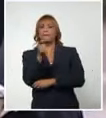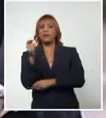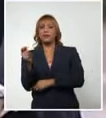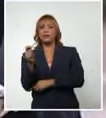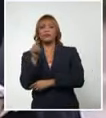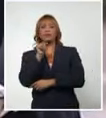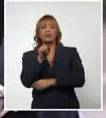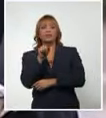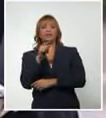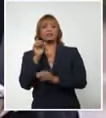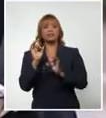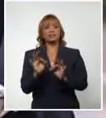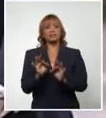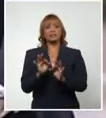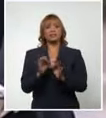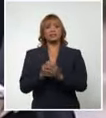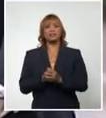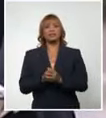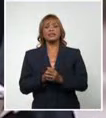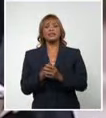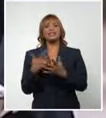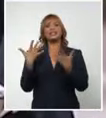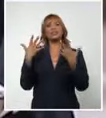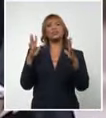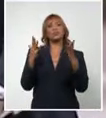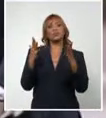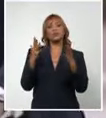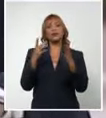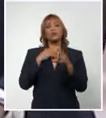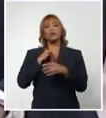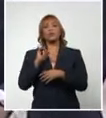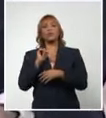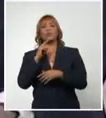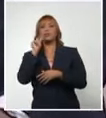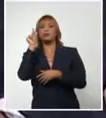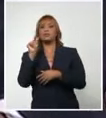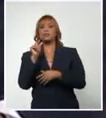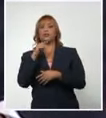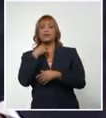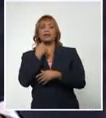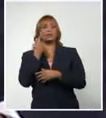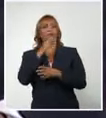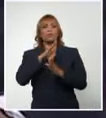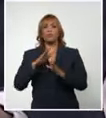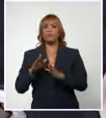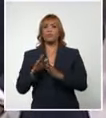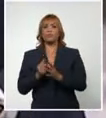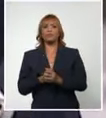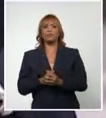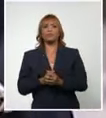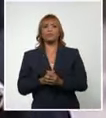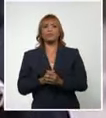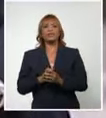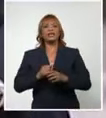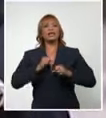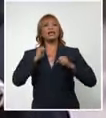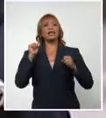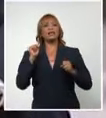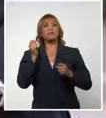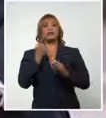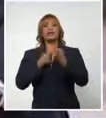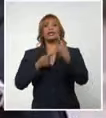que se desprende y de su mano, como el inmortal cuadro de Carlos Enrique, el arma que